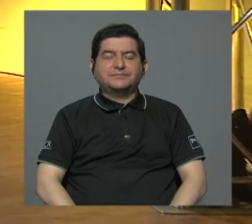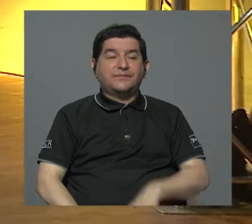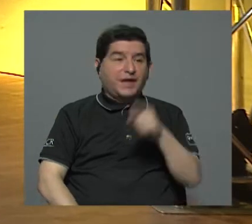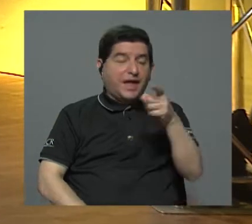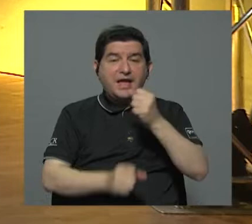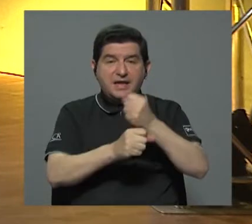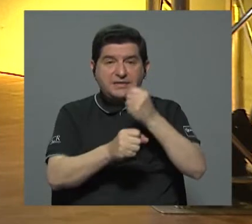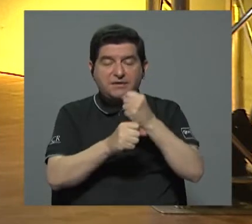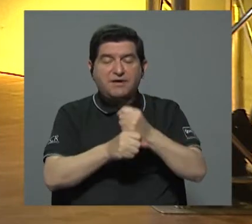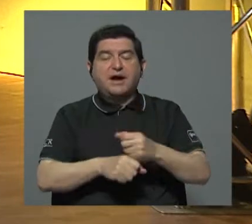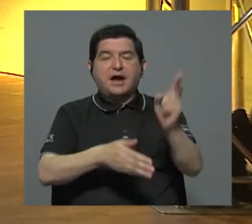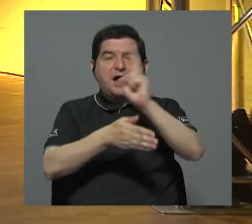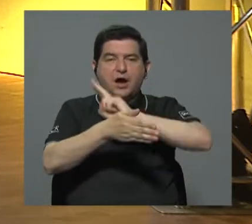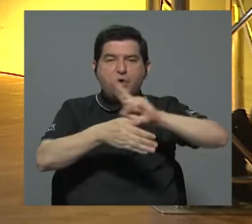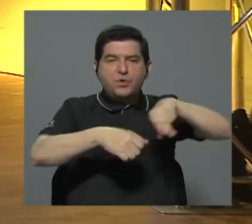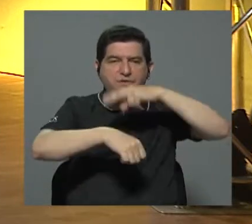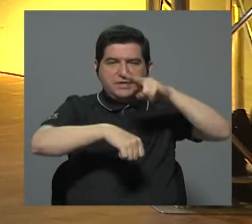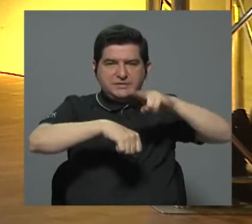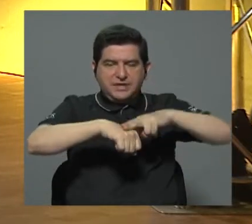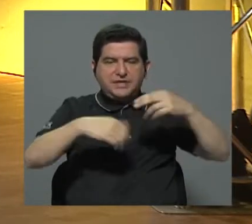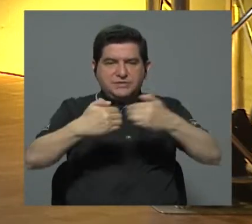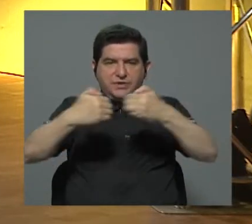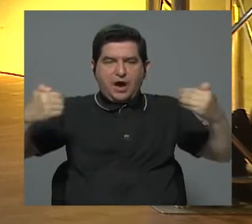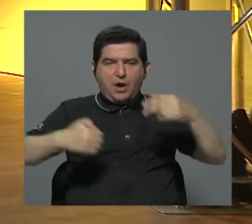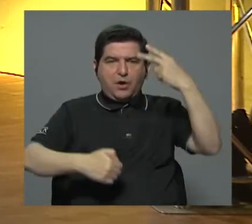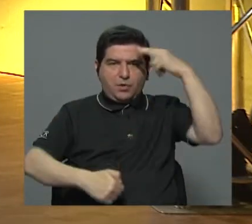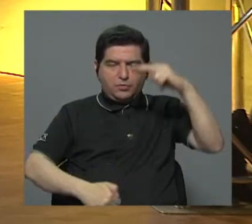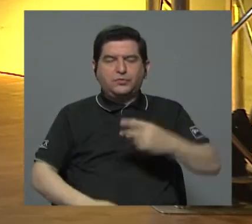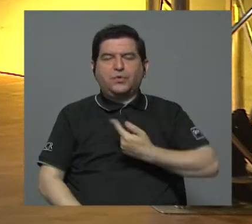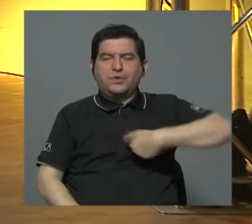trabaja en la UNAM, nuestra hermana